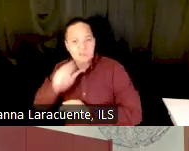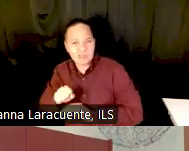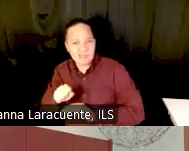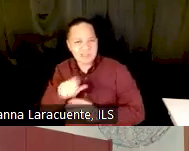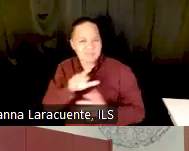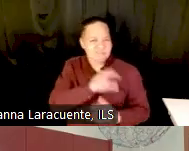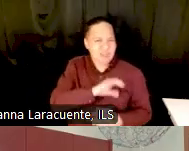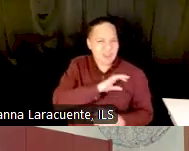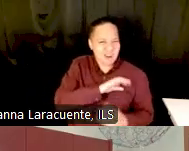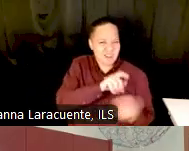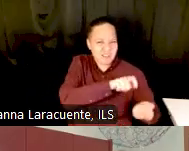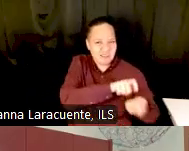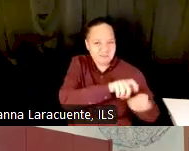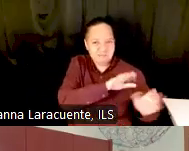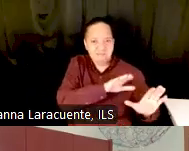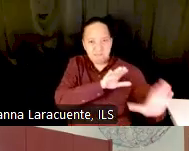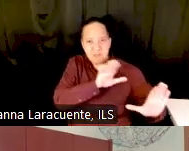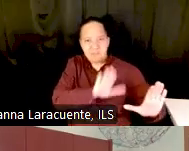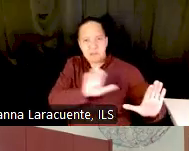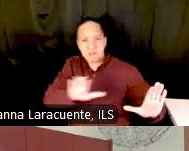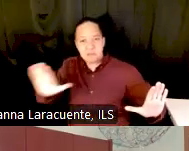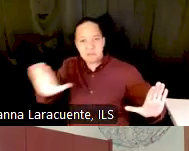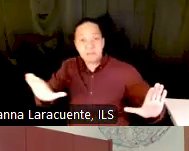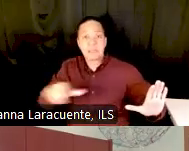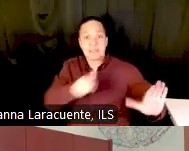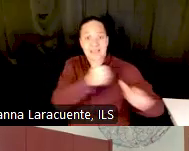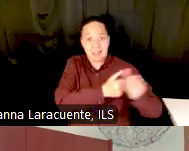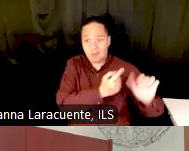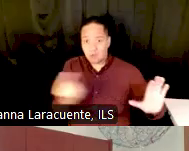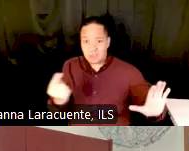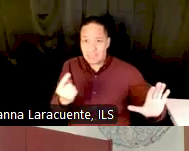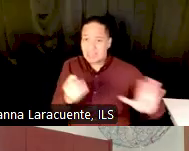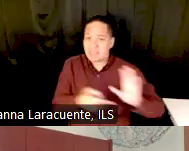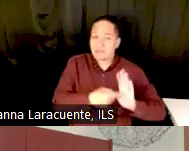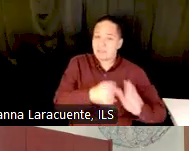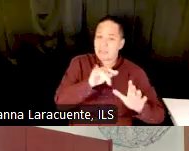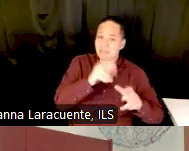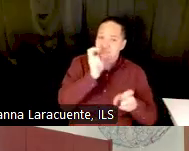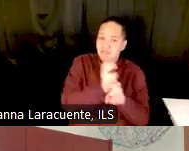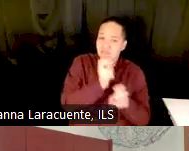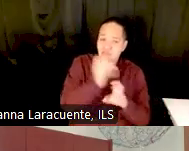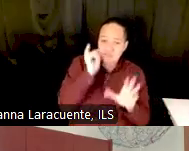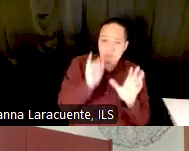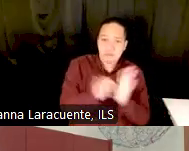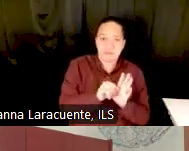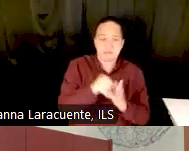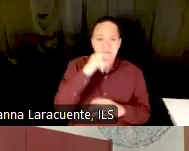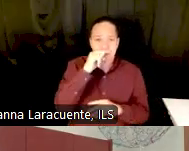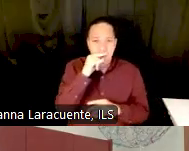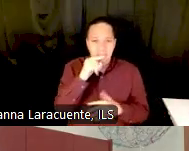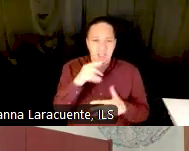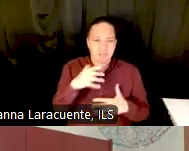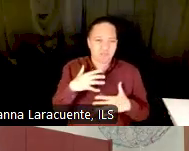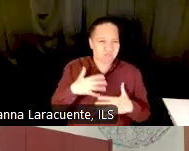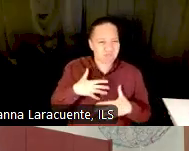y hay veces que son hasta muy difíciles de identificar. Por ejemplo, en los niños la manifestación de la